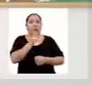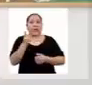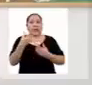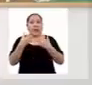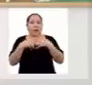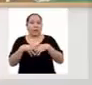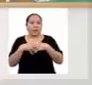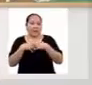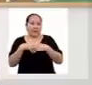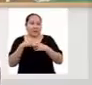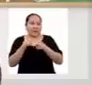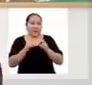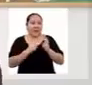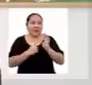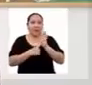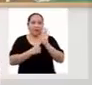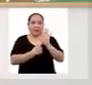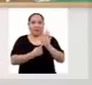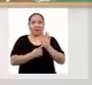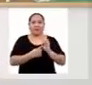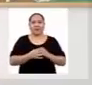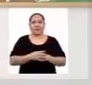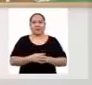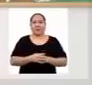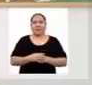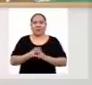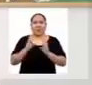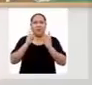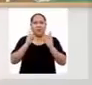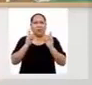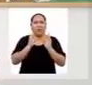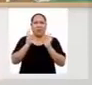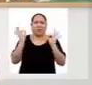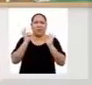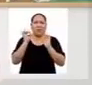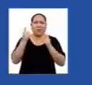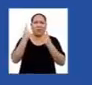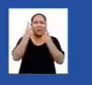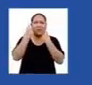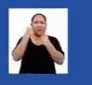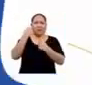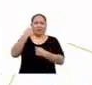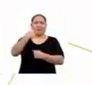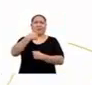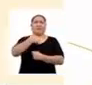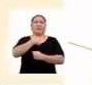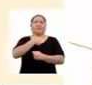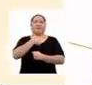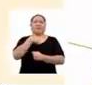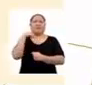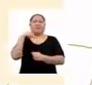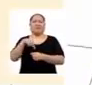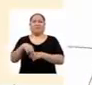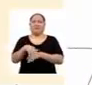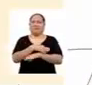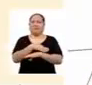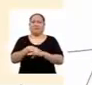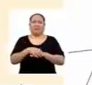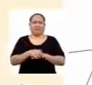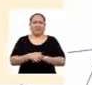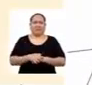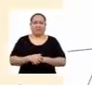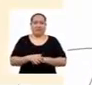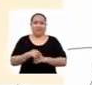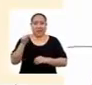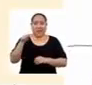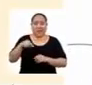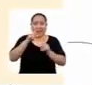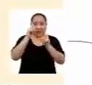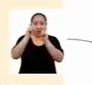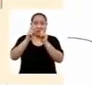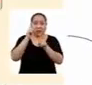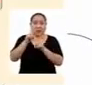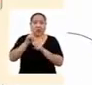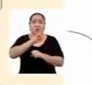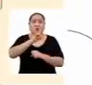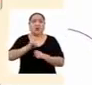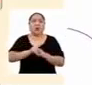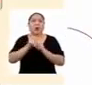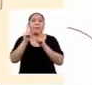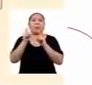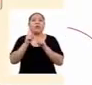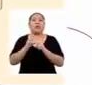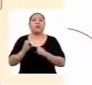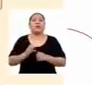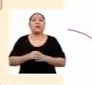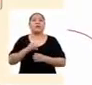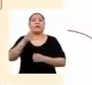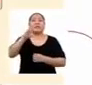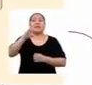sacar. Espero nadie me pregunte eso a mí en la calle. Para nuestro cuestionario utilizaremos preguntas